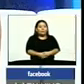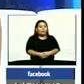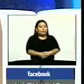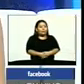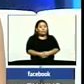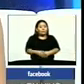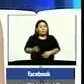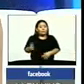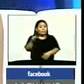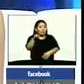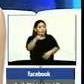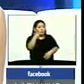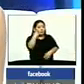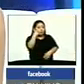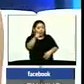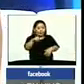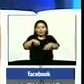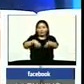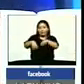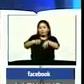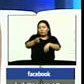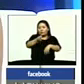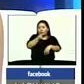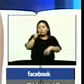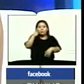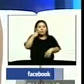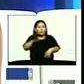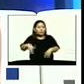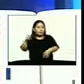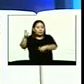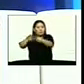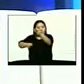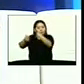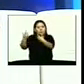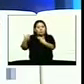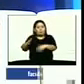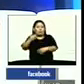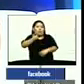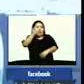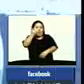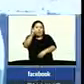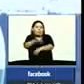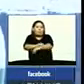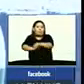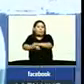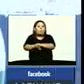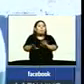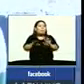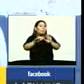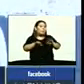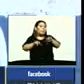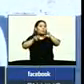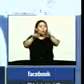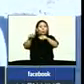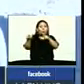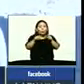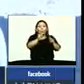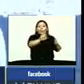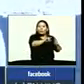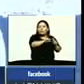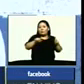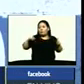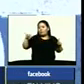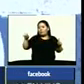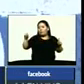Vamos con noticias departamentales y en Usulután fue capturado un joven de 18 años de edad. Fue identificado como